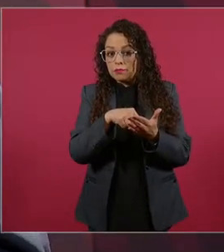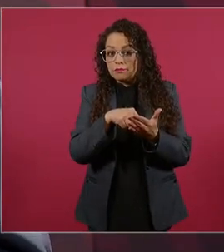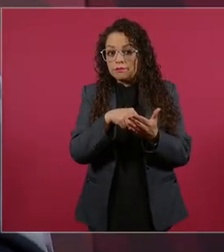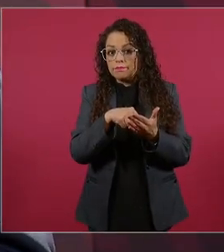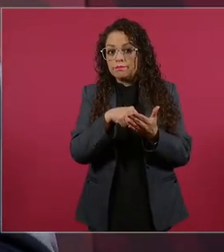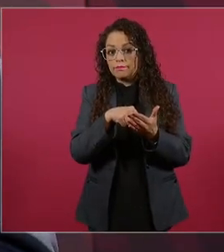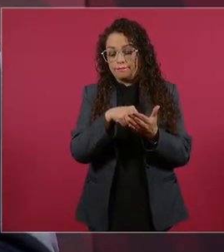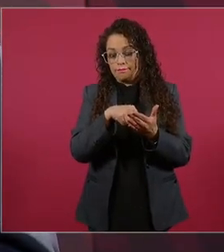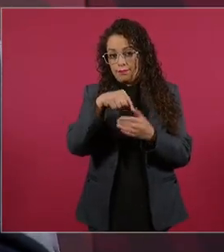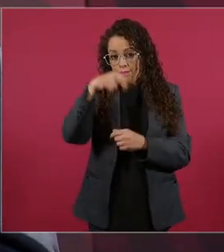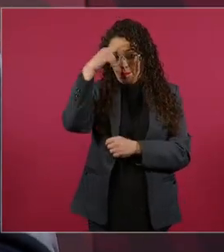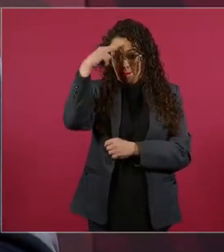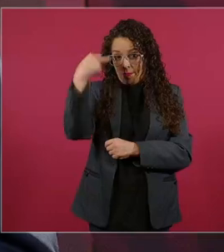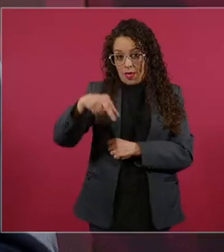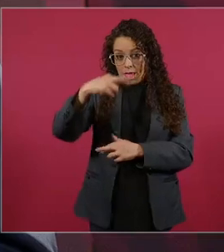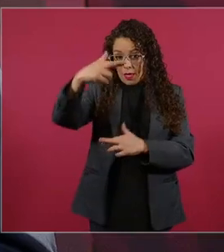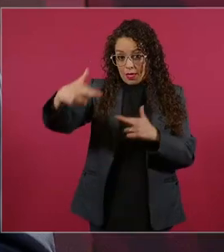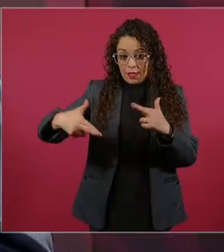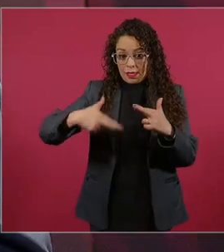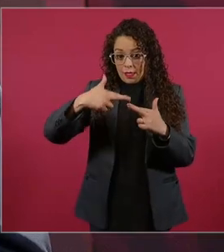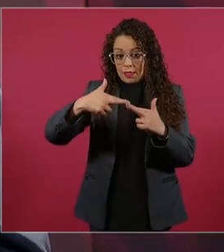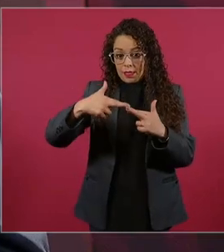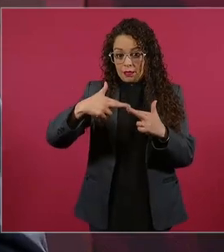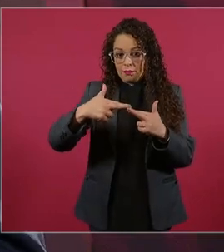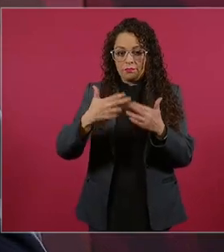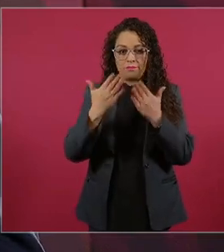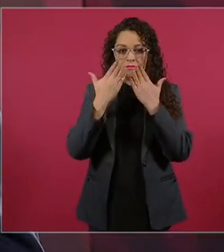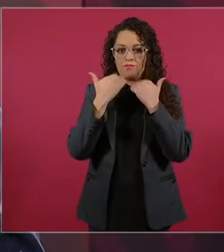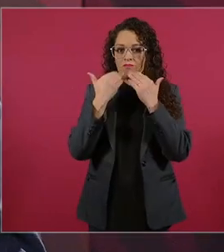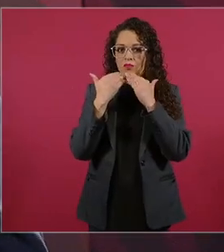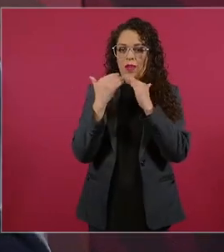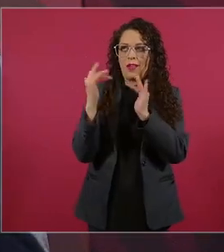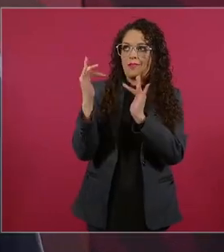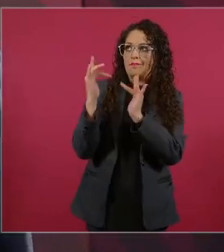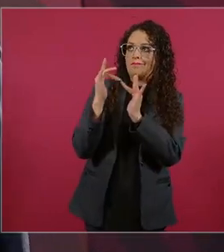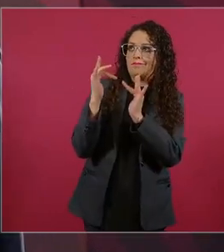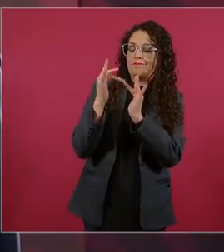donde no se tiene señal, pero